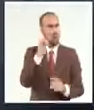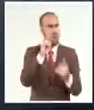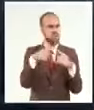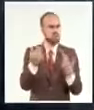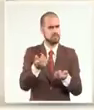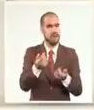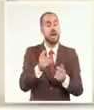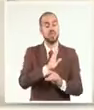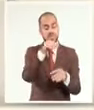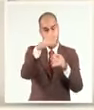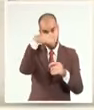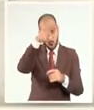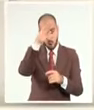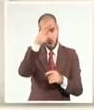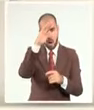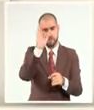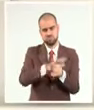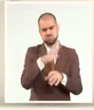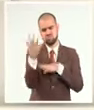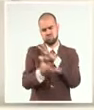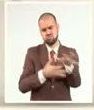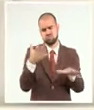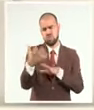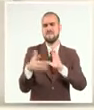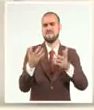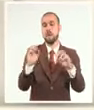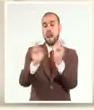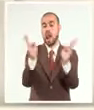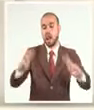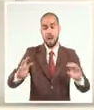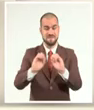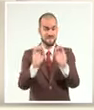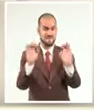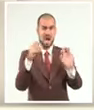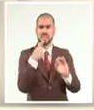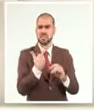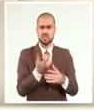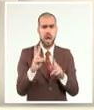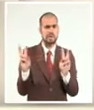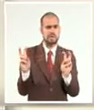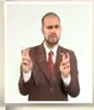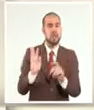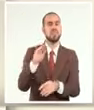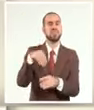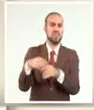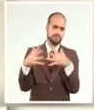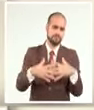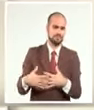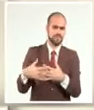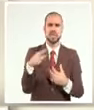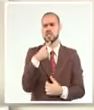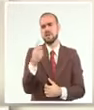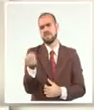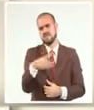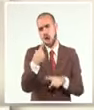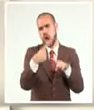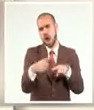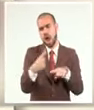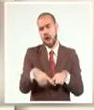paz con el uso de una campaña comunicacional construida desde la mentira, el